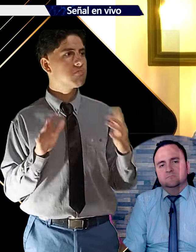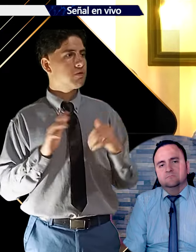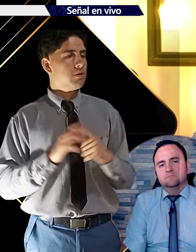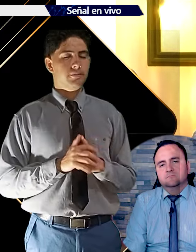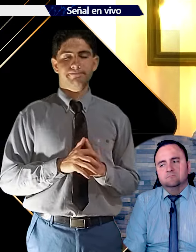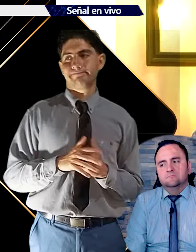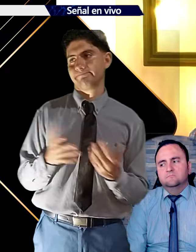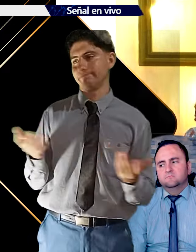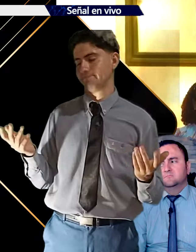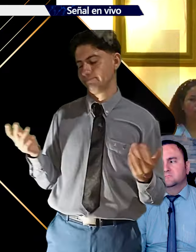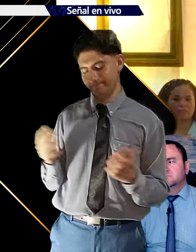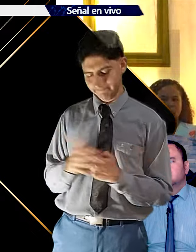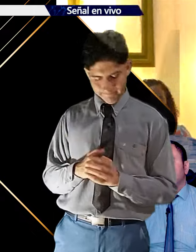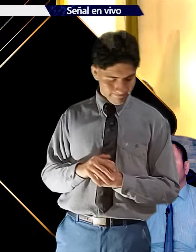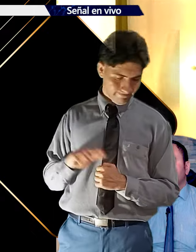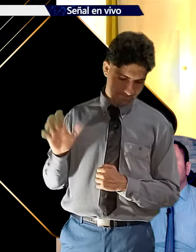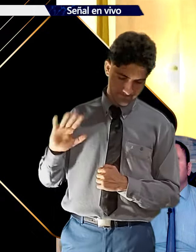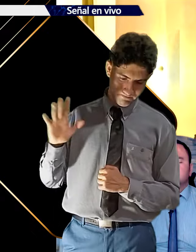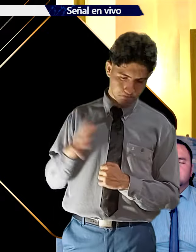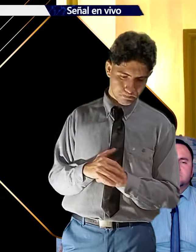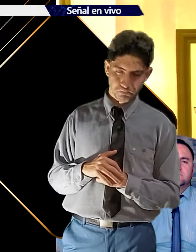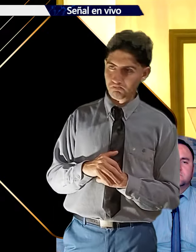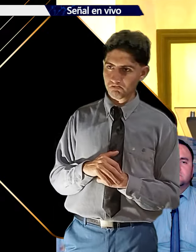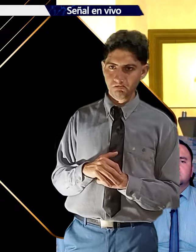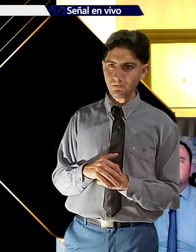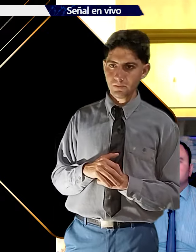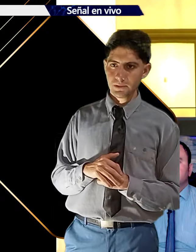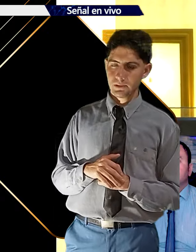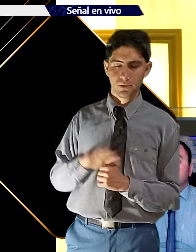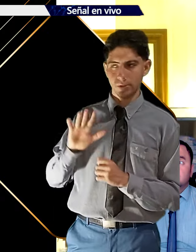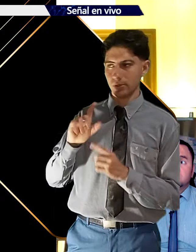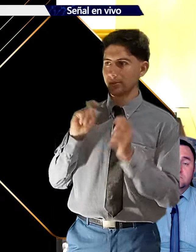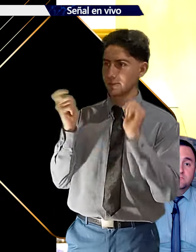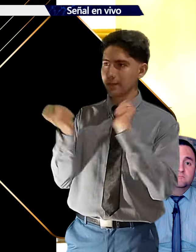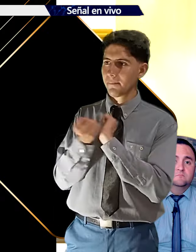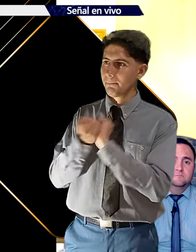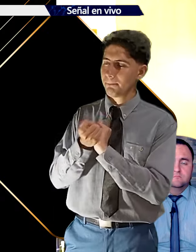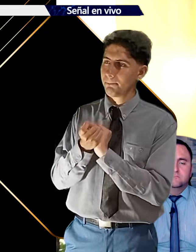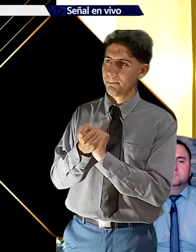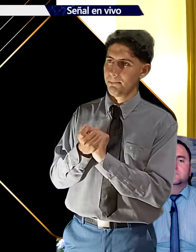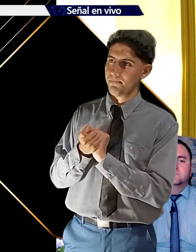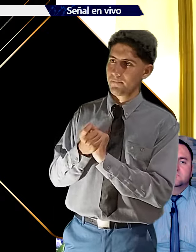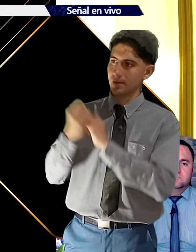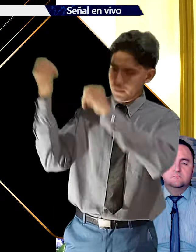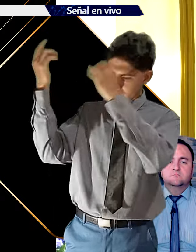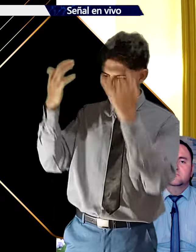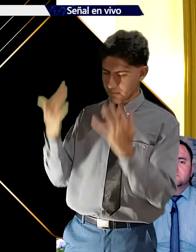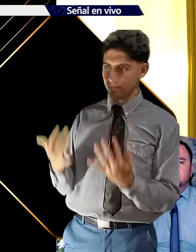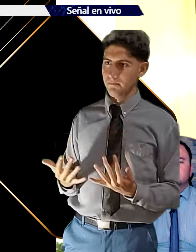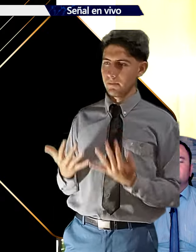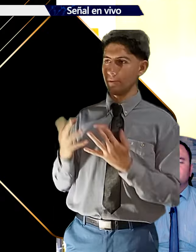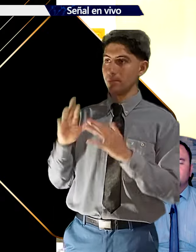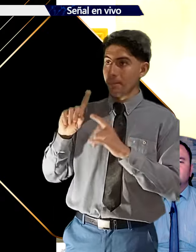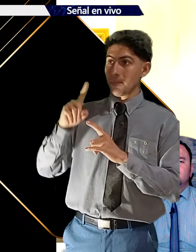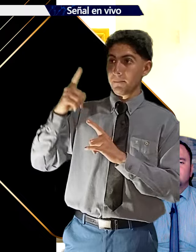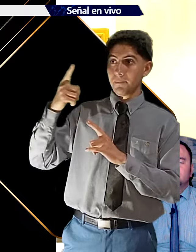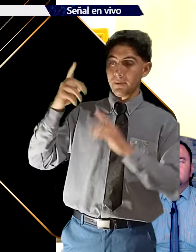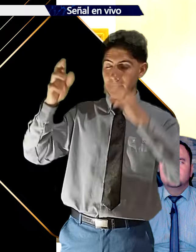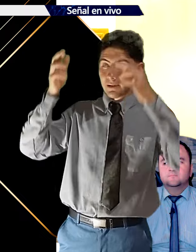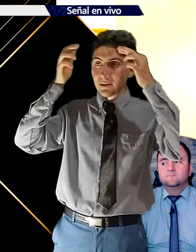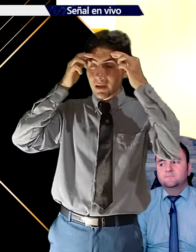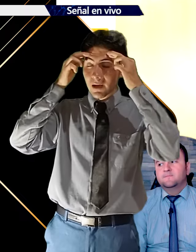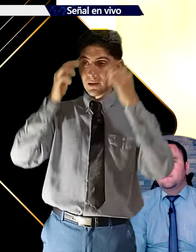que así era mi papá, y por lo tanto así moriré. Estás llamando la derrota, estás atándote tú mismo y te estás posesionando de